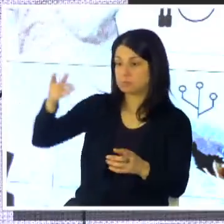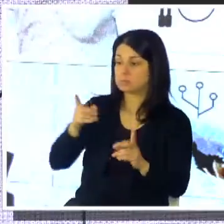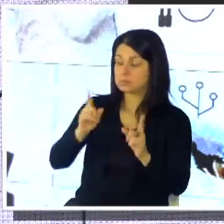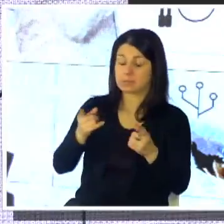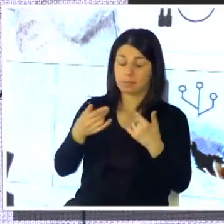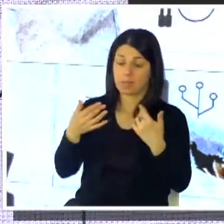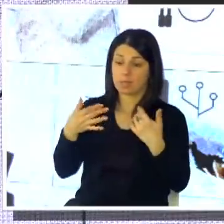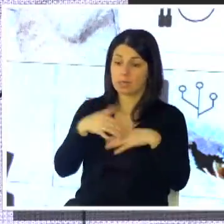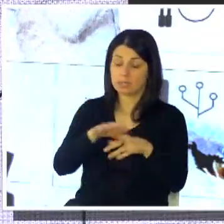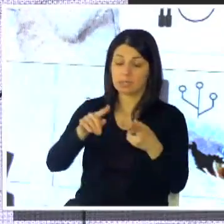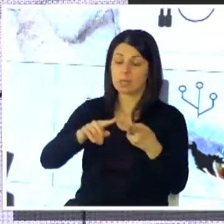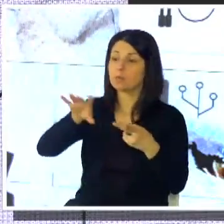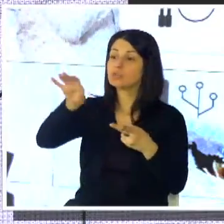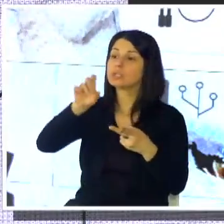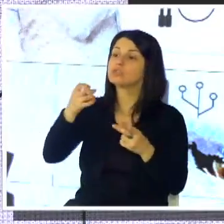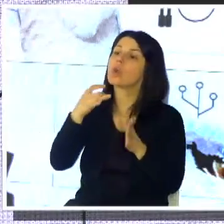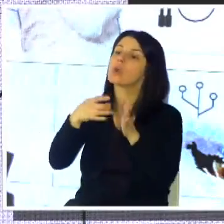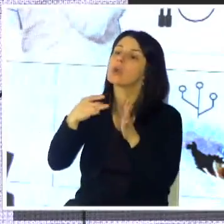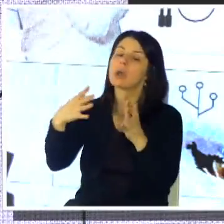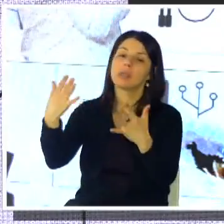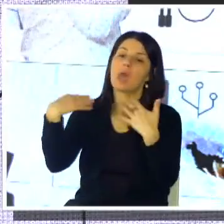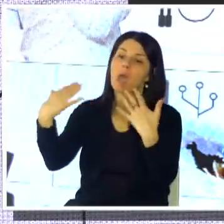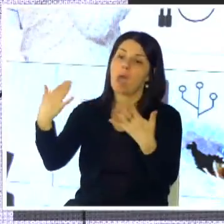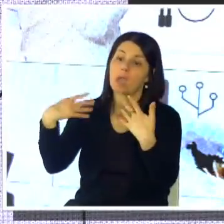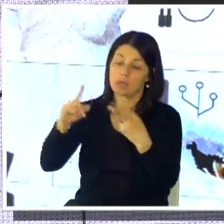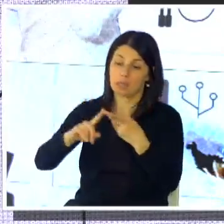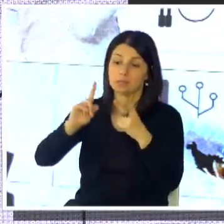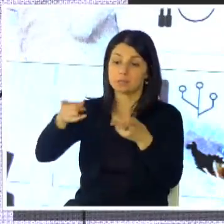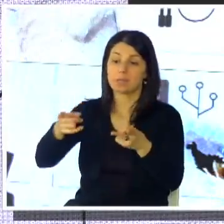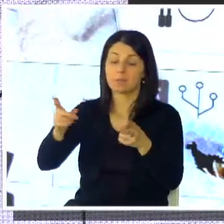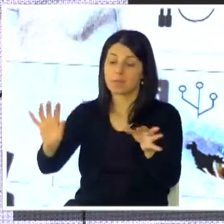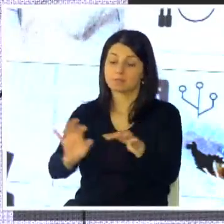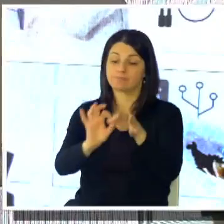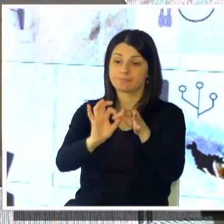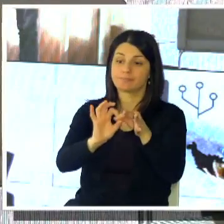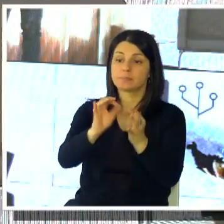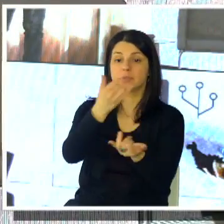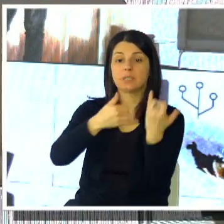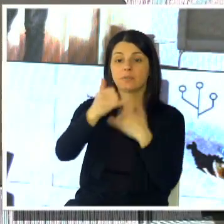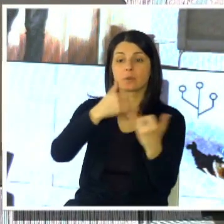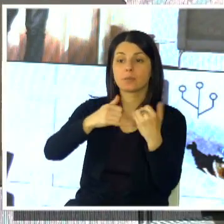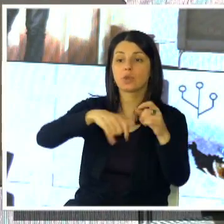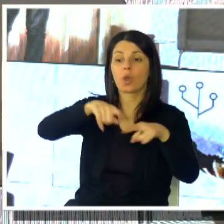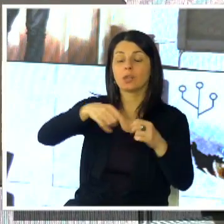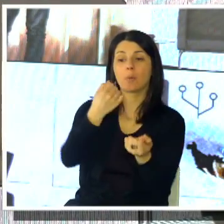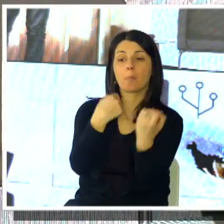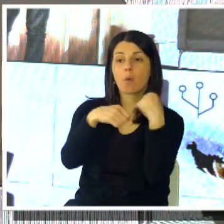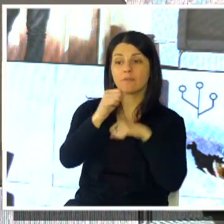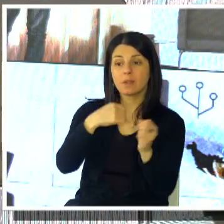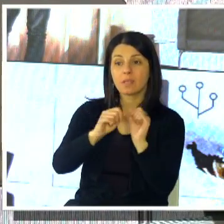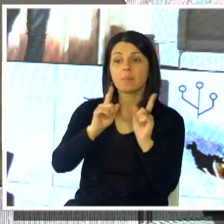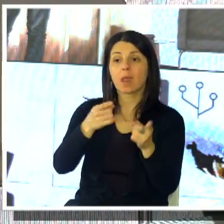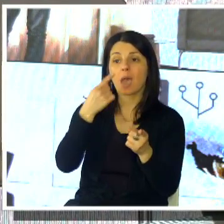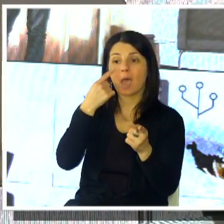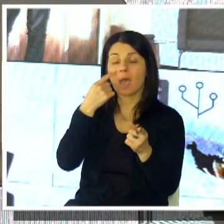Integramos también sensores de calidad de aire, que los cruzamos también con la información que tenemos del Centro de Gestión de Movilidad para tratar